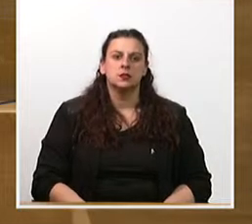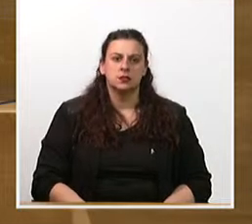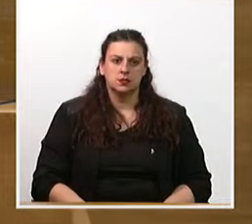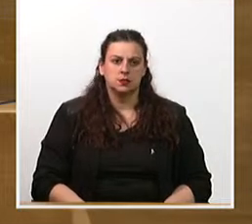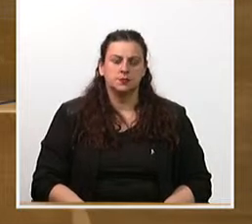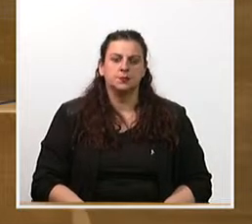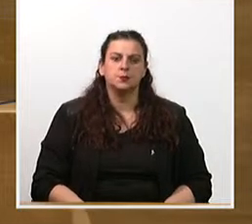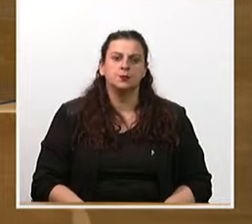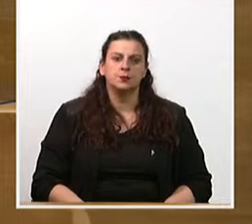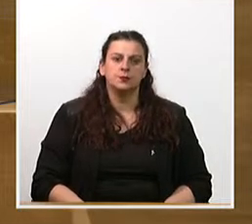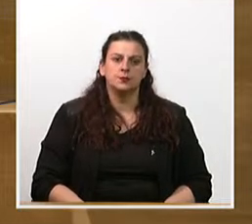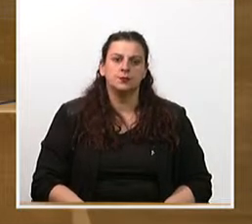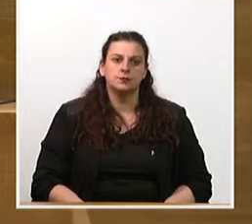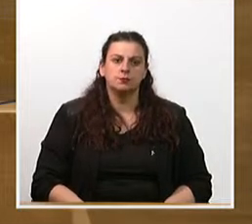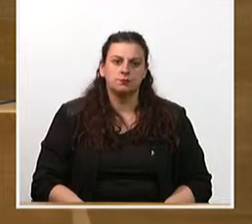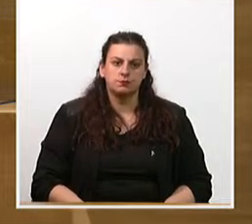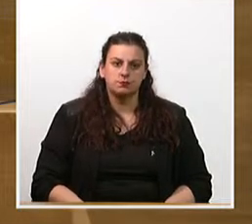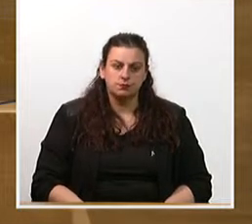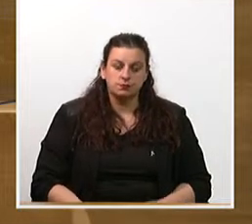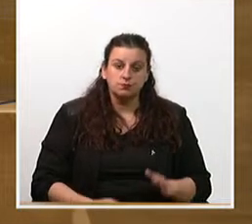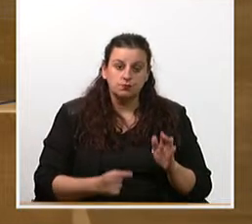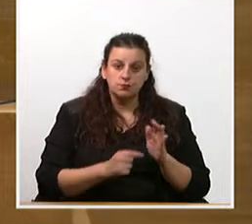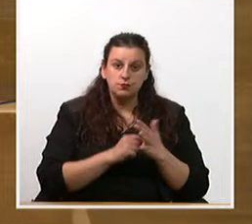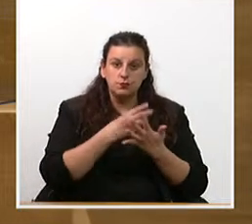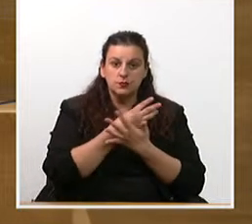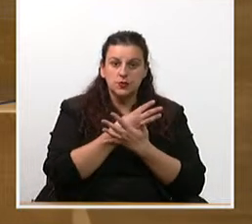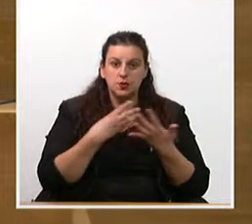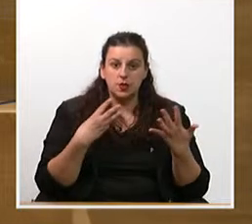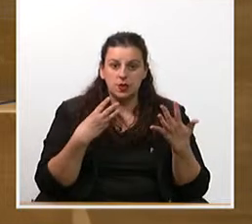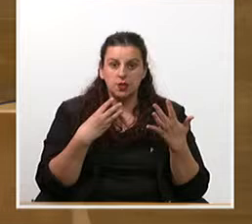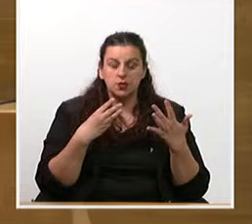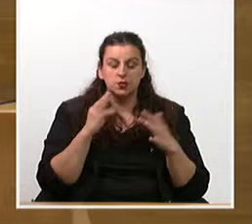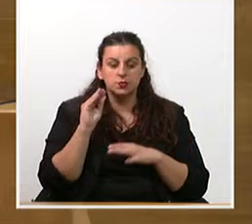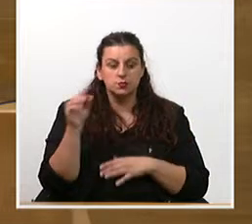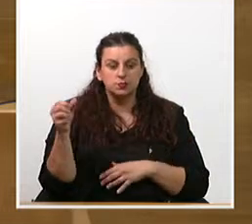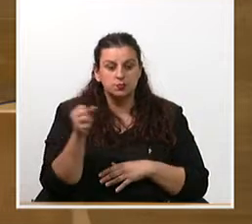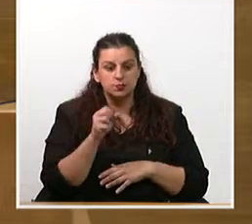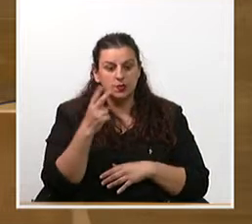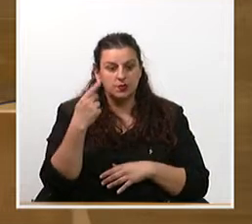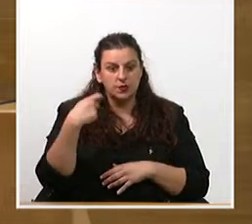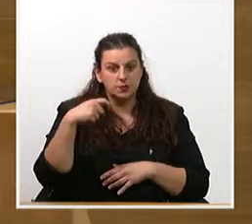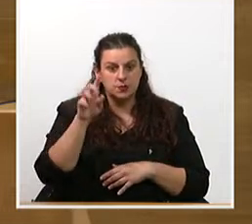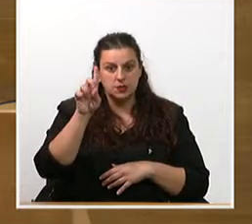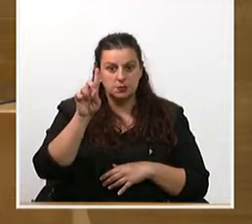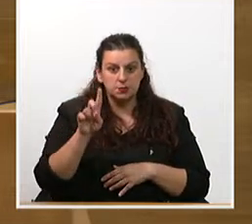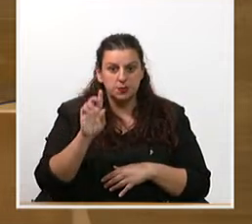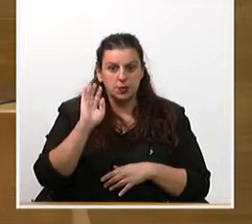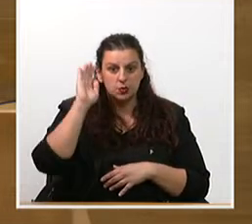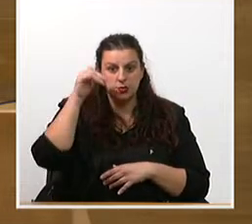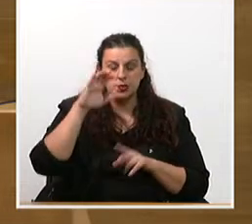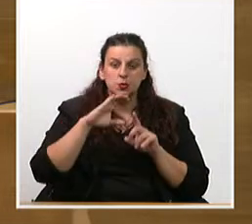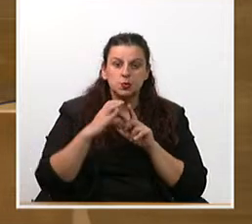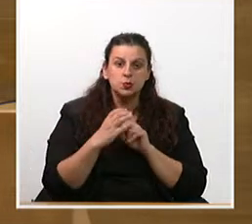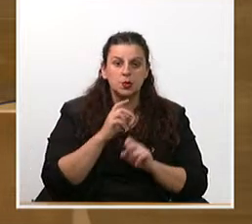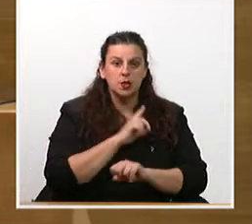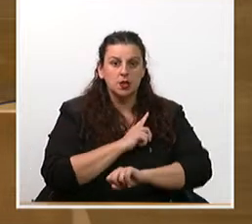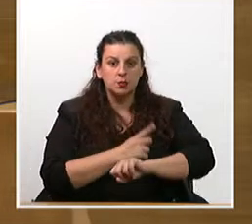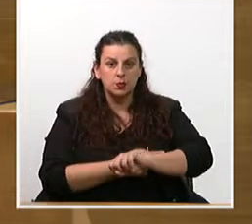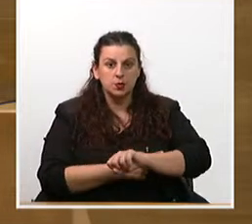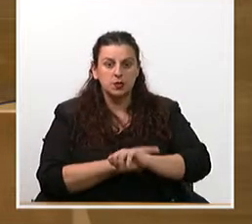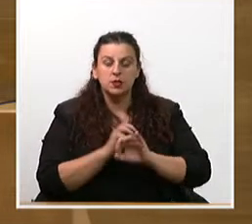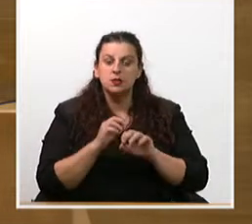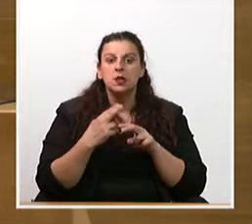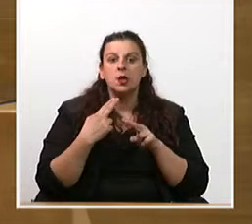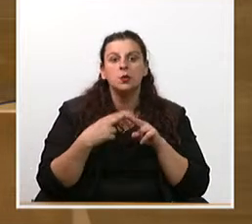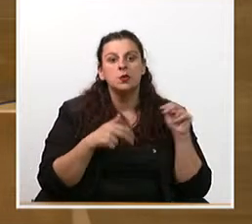pasamos pasamos al punto 18 interpelación al vicepresidente primero y conseller de cultura y deporte sobre la